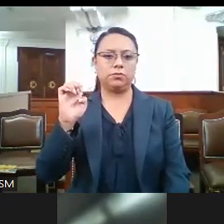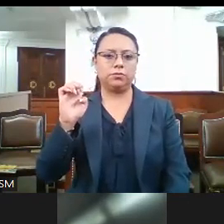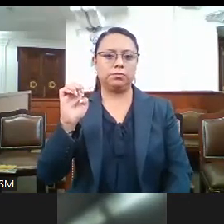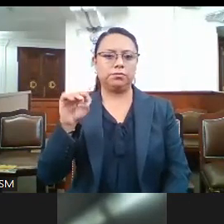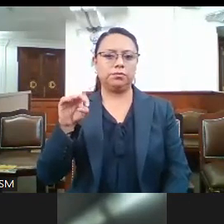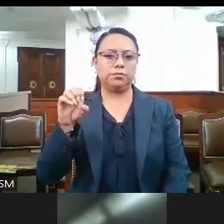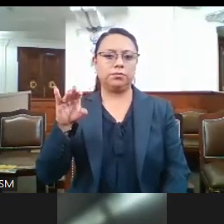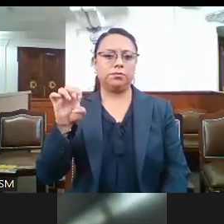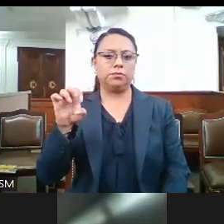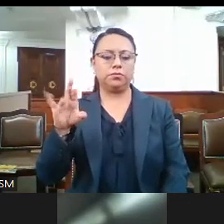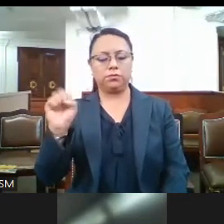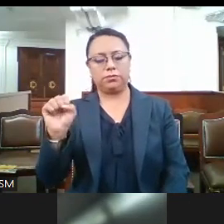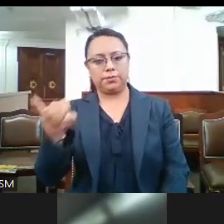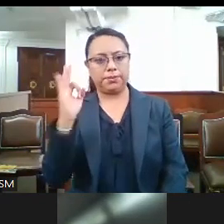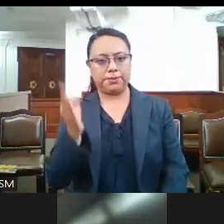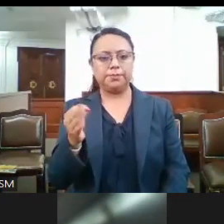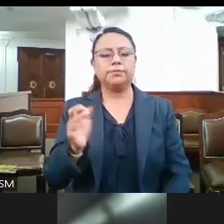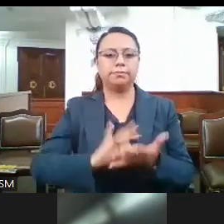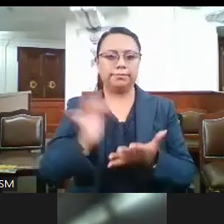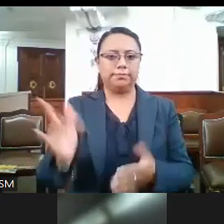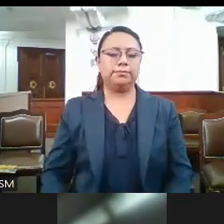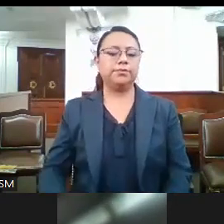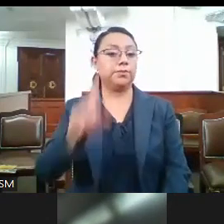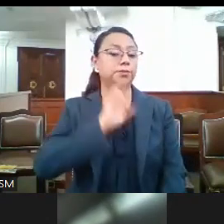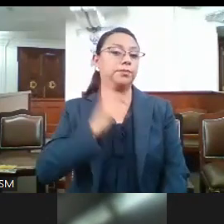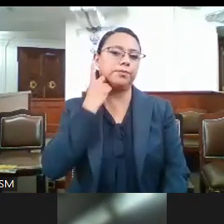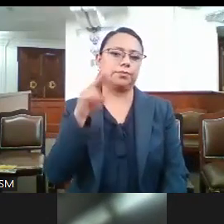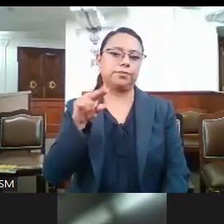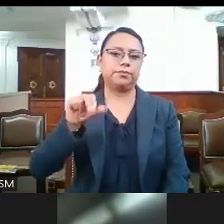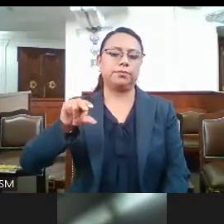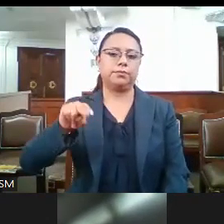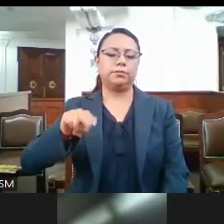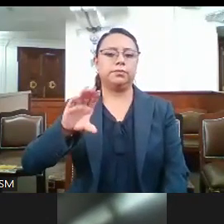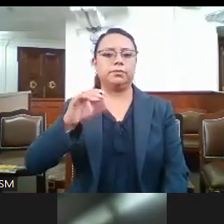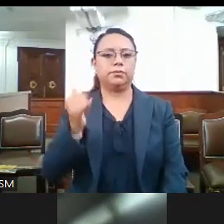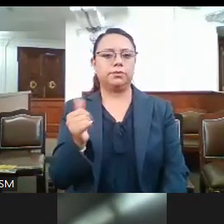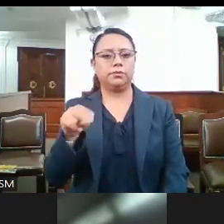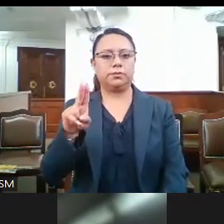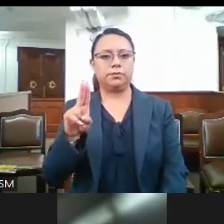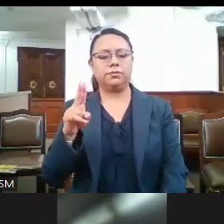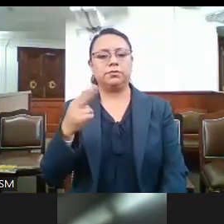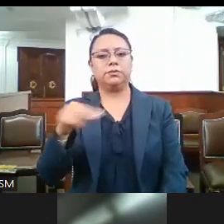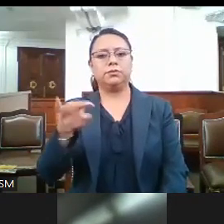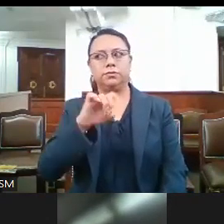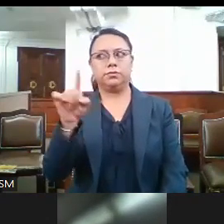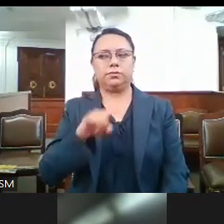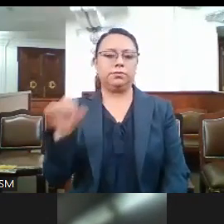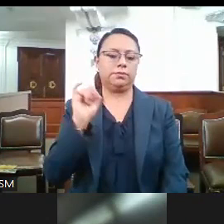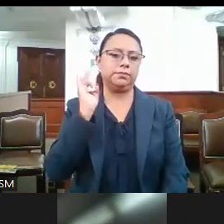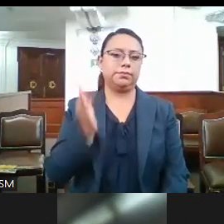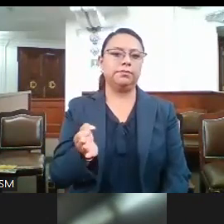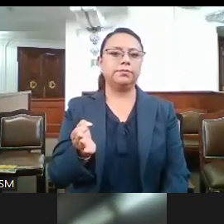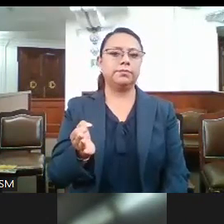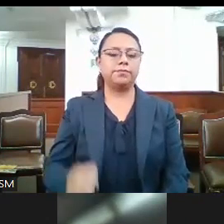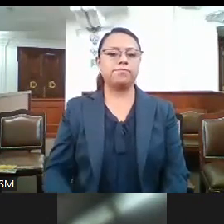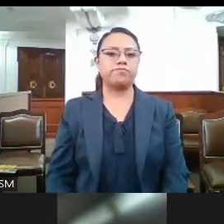A favor. Gracias. Diputada Nancy Marlene Núñez Reséndiz. A favor. Gracias.